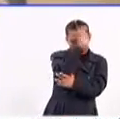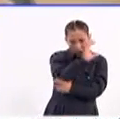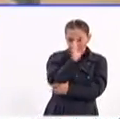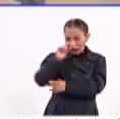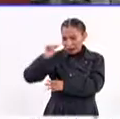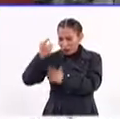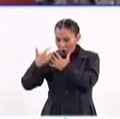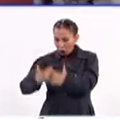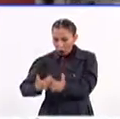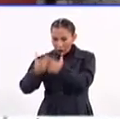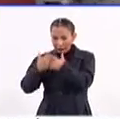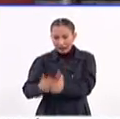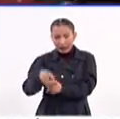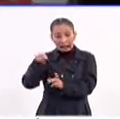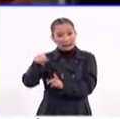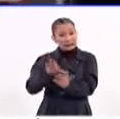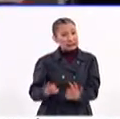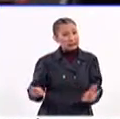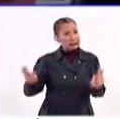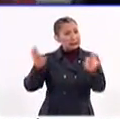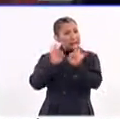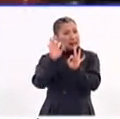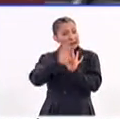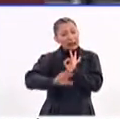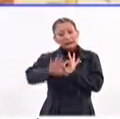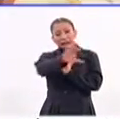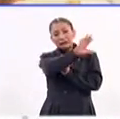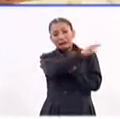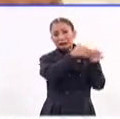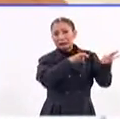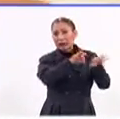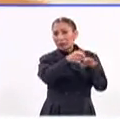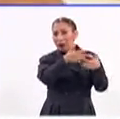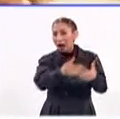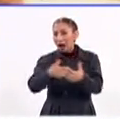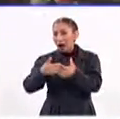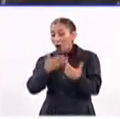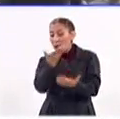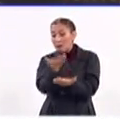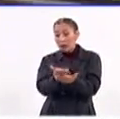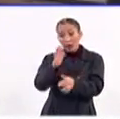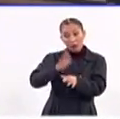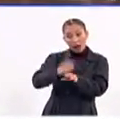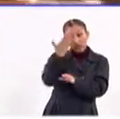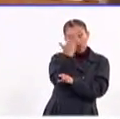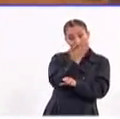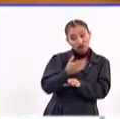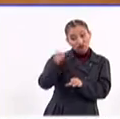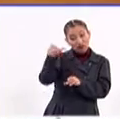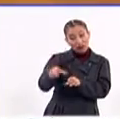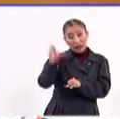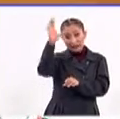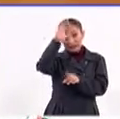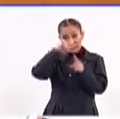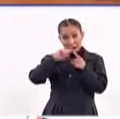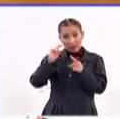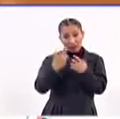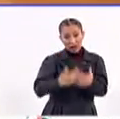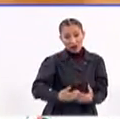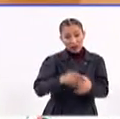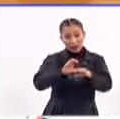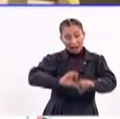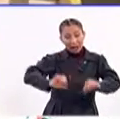y tecnológica tienen un papel determinante en los ecosistemas laborales, que demandan mejores competencias en ciencia,